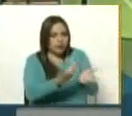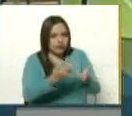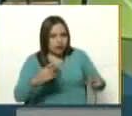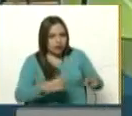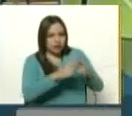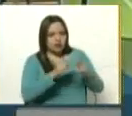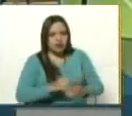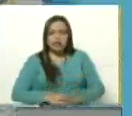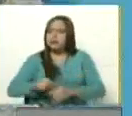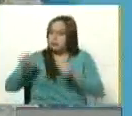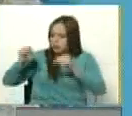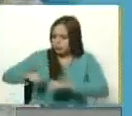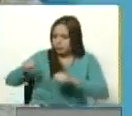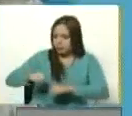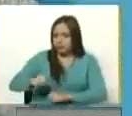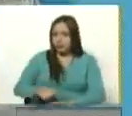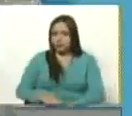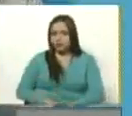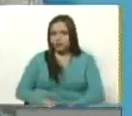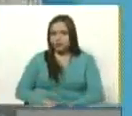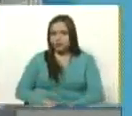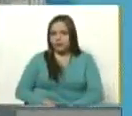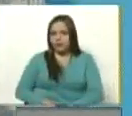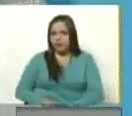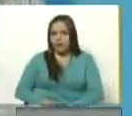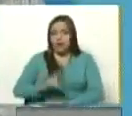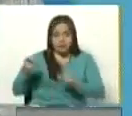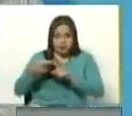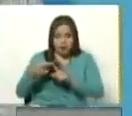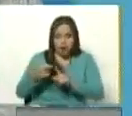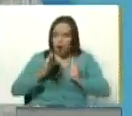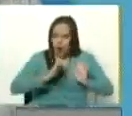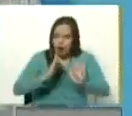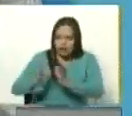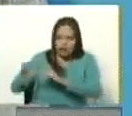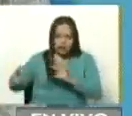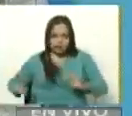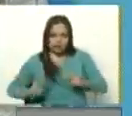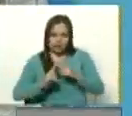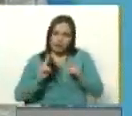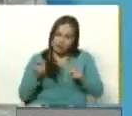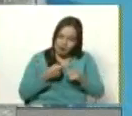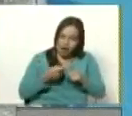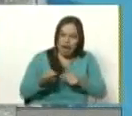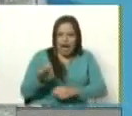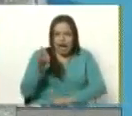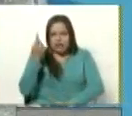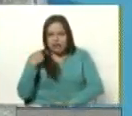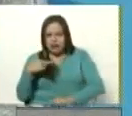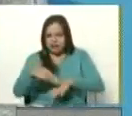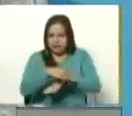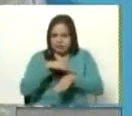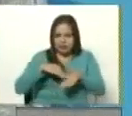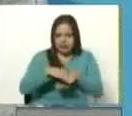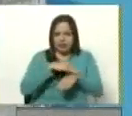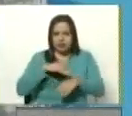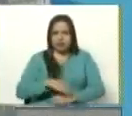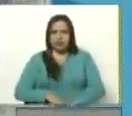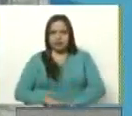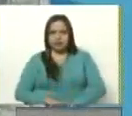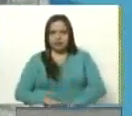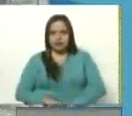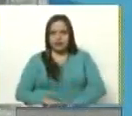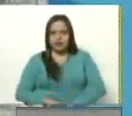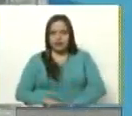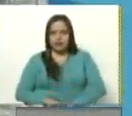tenemos un primero estamos organizando el encuentro. De hecho, ayer el ministro Freñaña